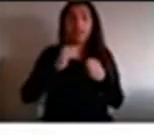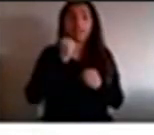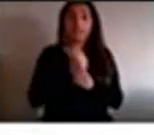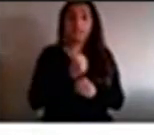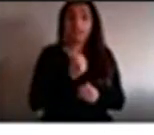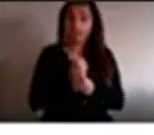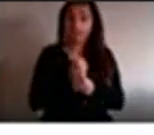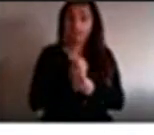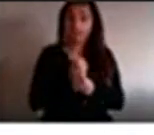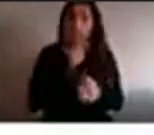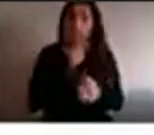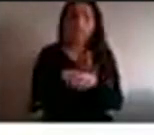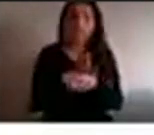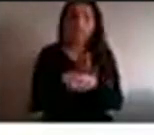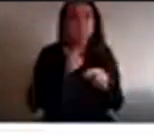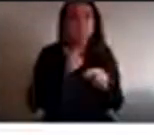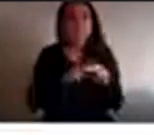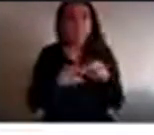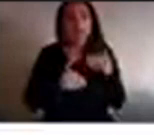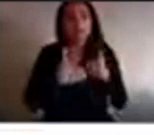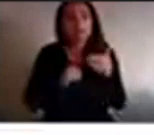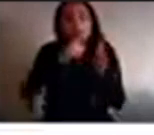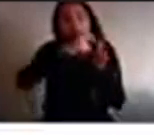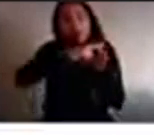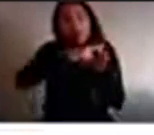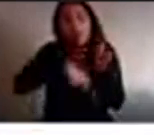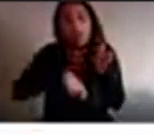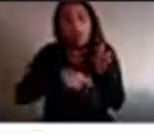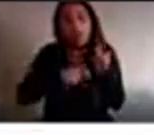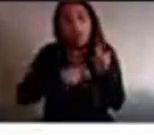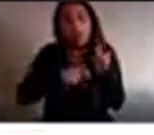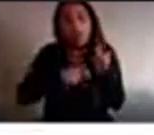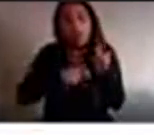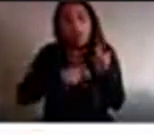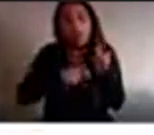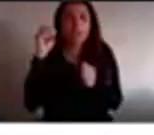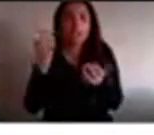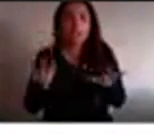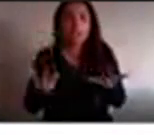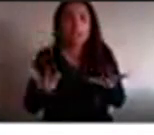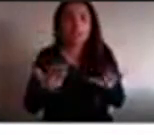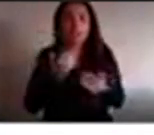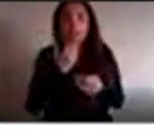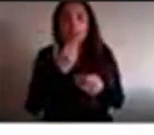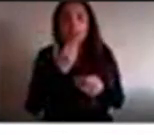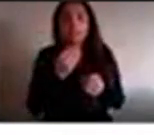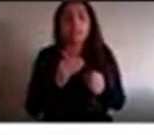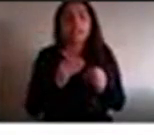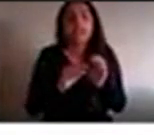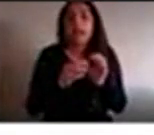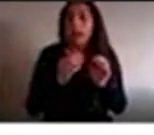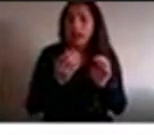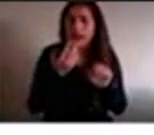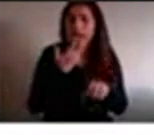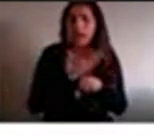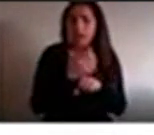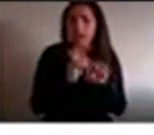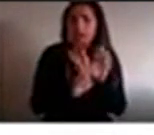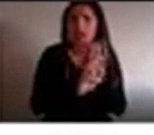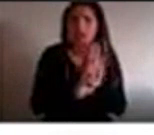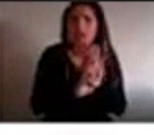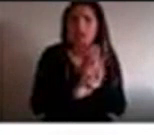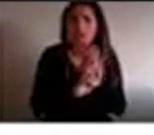debe llevar a cabo el proceso de contratación de la persona con discapacidad e incluso regula materias de outplacement. Por lo